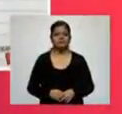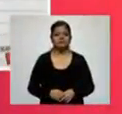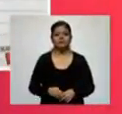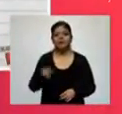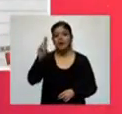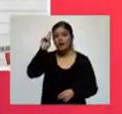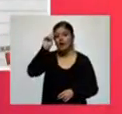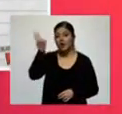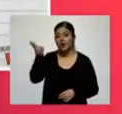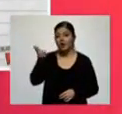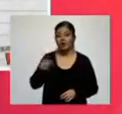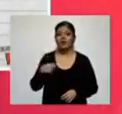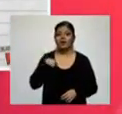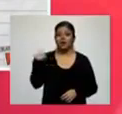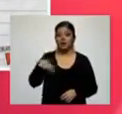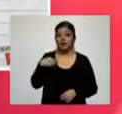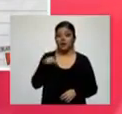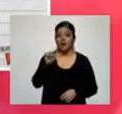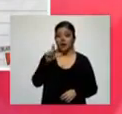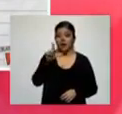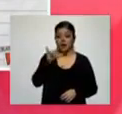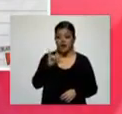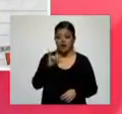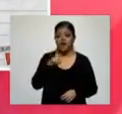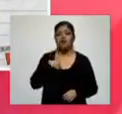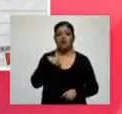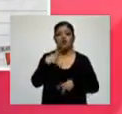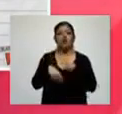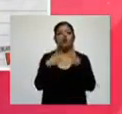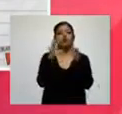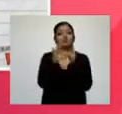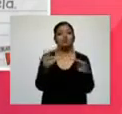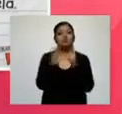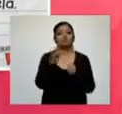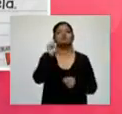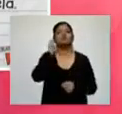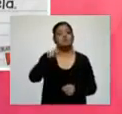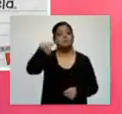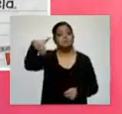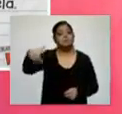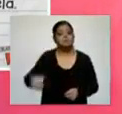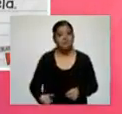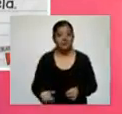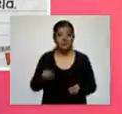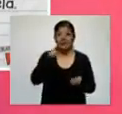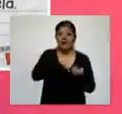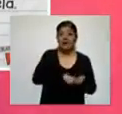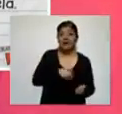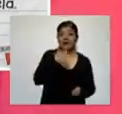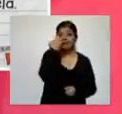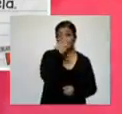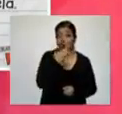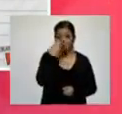Hola, mi nombre es Ali y voy a hablarte acerca de los accidentes en la escuela.